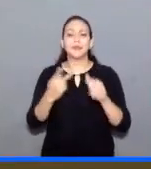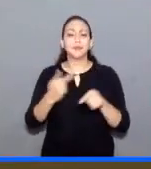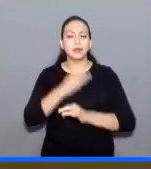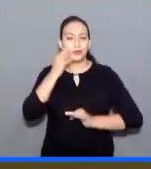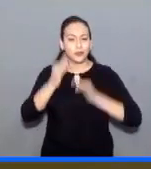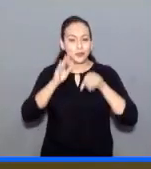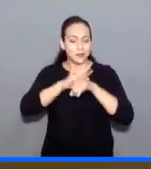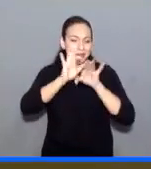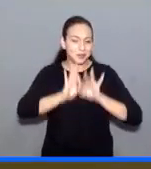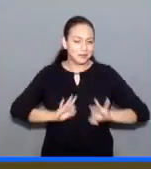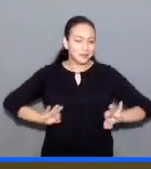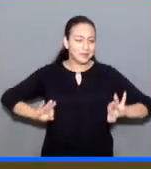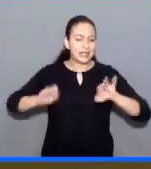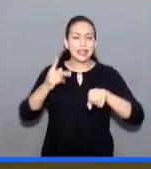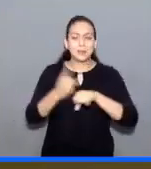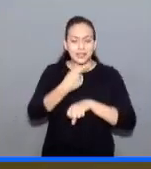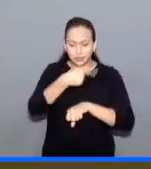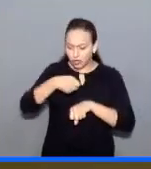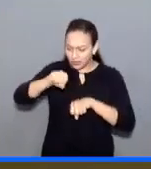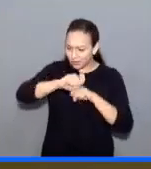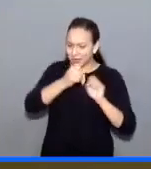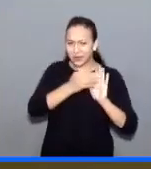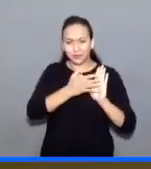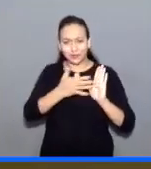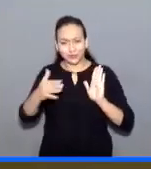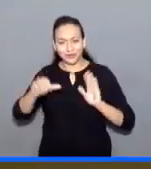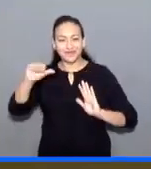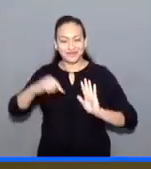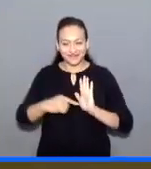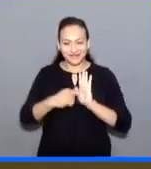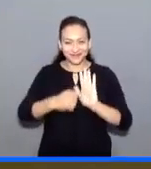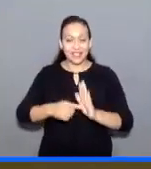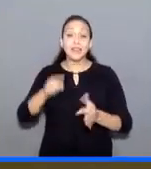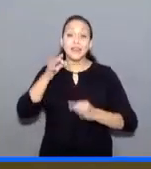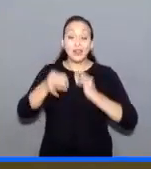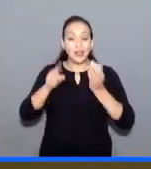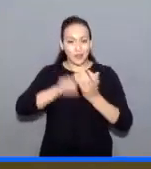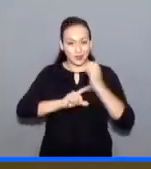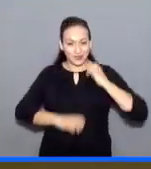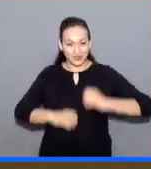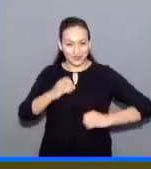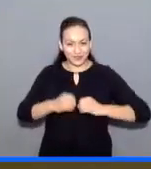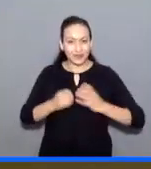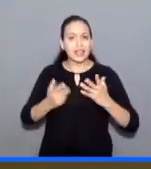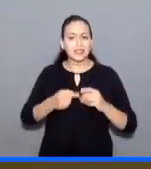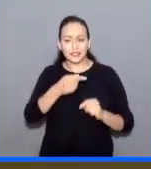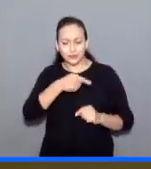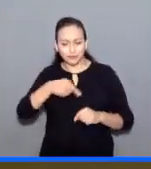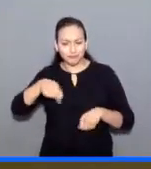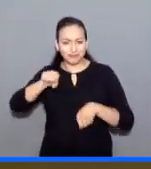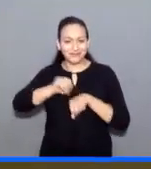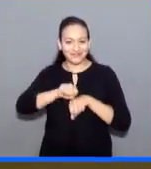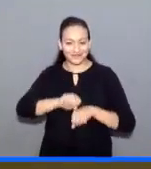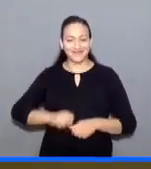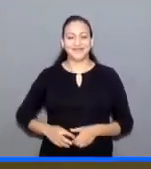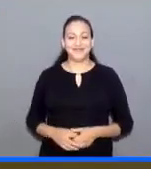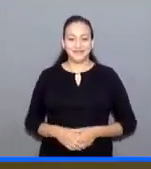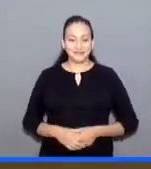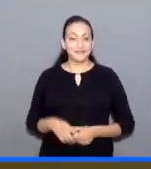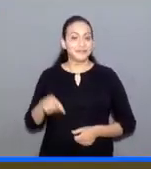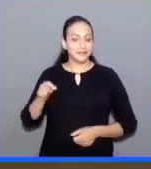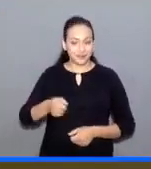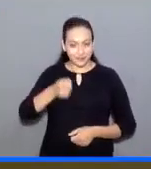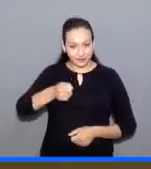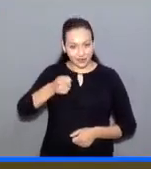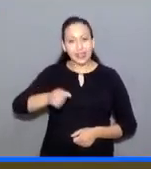resumen de la información más destacada del Poder Judicial de la Federación que se generó a lo largo de la semana. Saludo a mi compañera